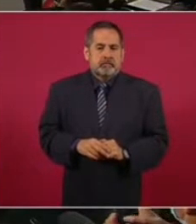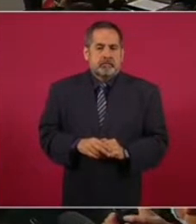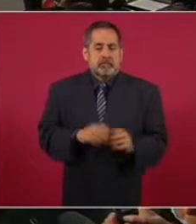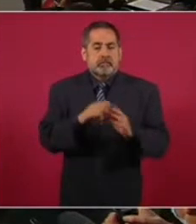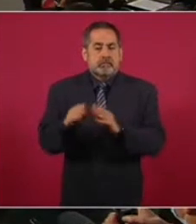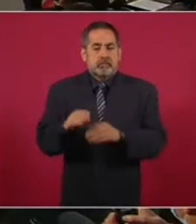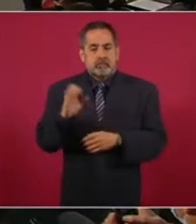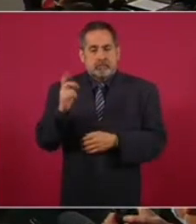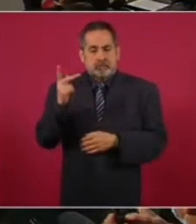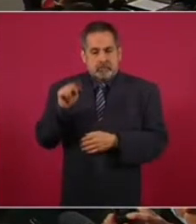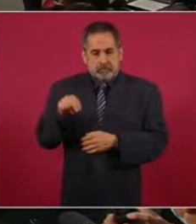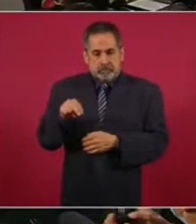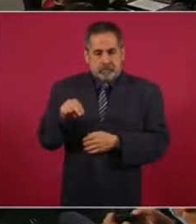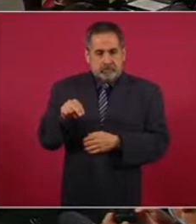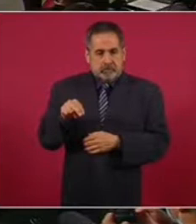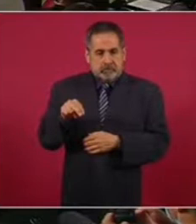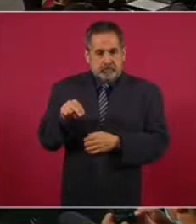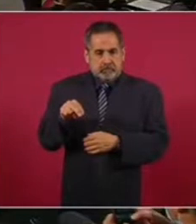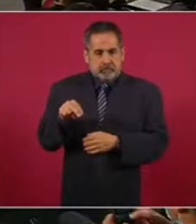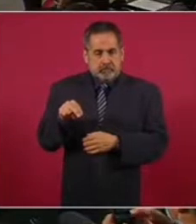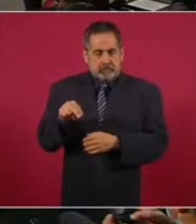Con Peña,